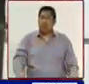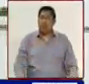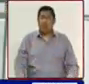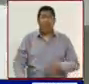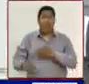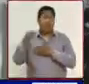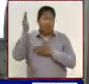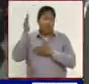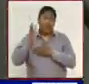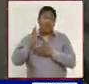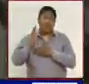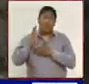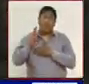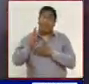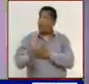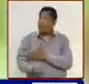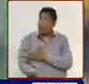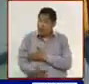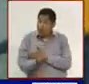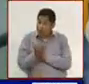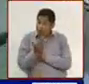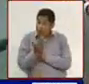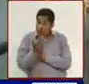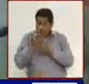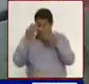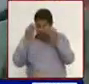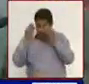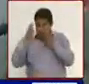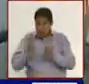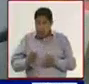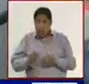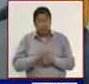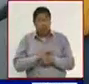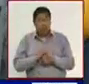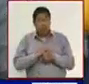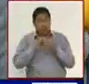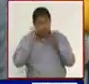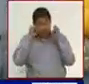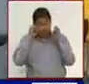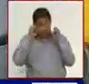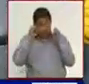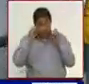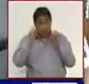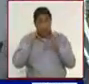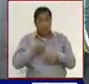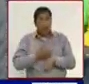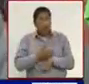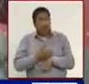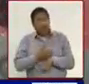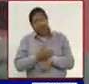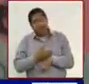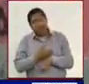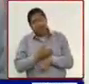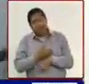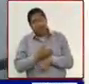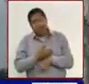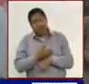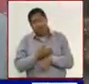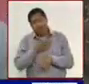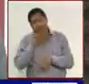A las 6 de la mañana se reinstaló el diálogo entre los maestros y también el Ministerio de Educación. Pasaron un par de horas y